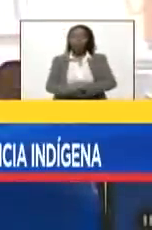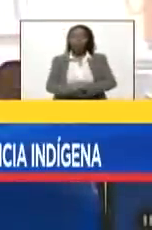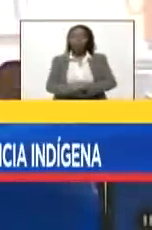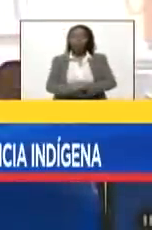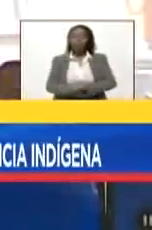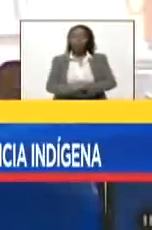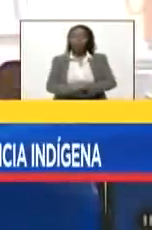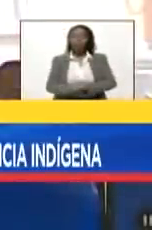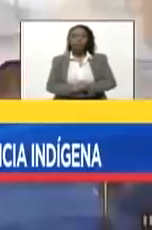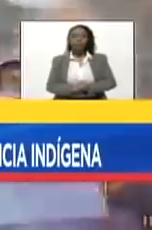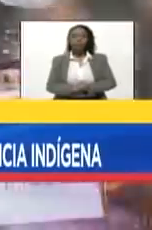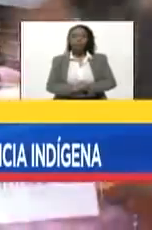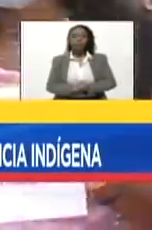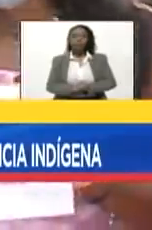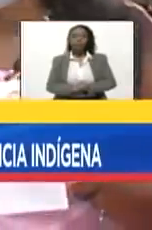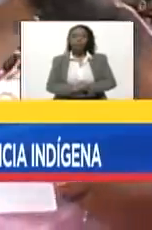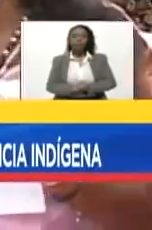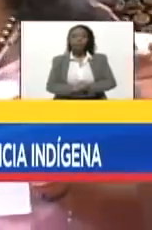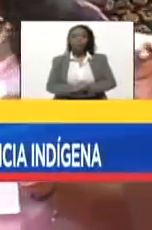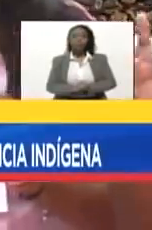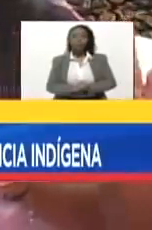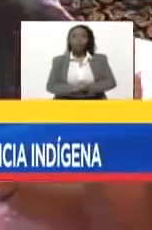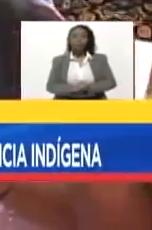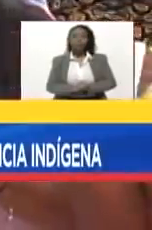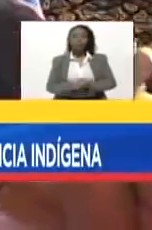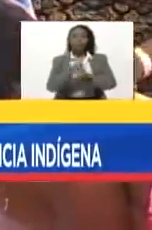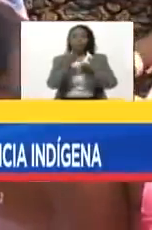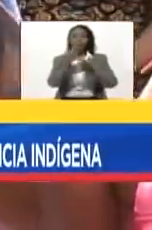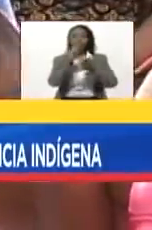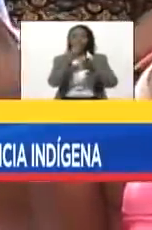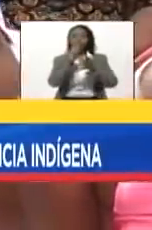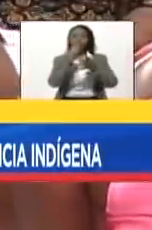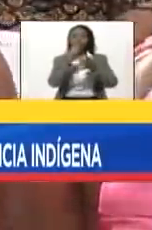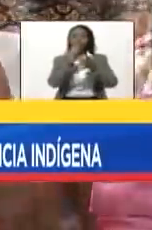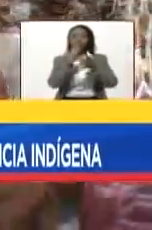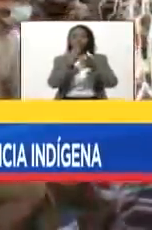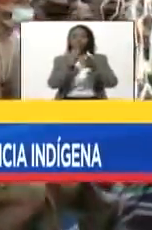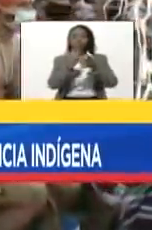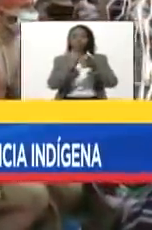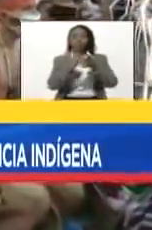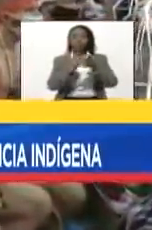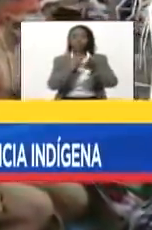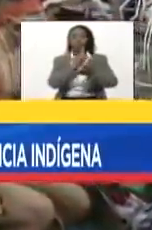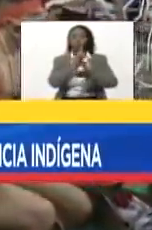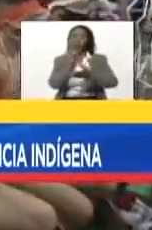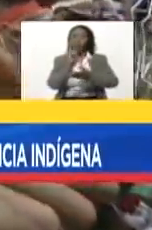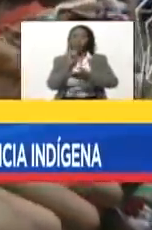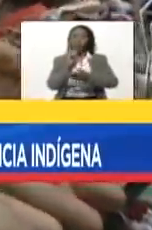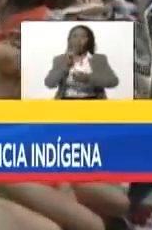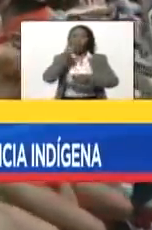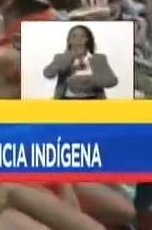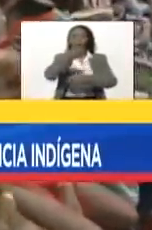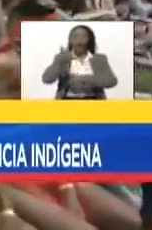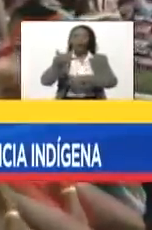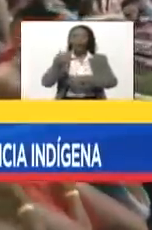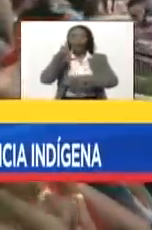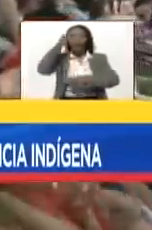Yecuana, Baré, Sanema, Yanomami,